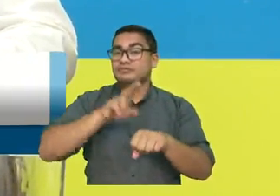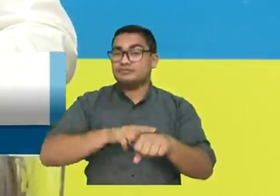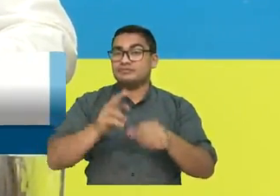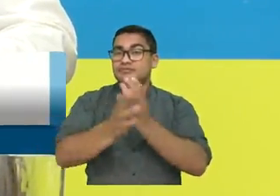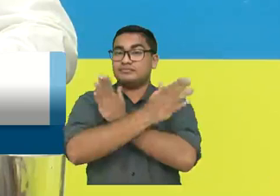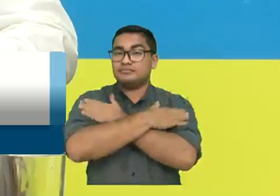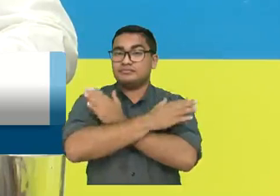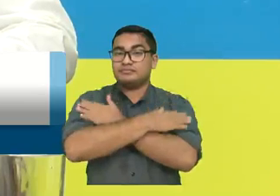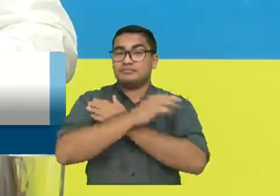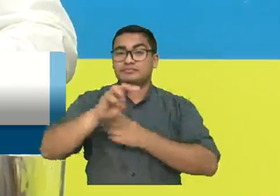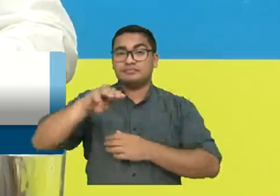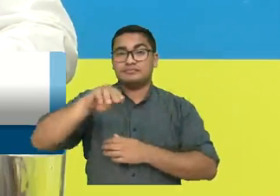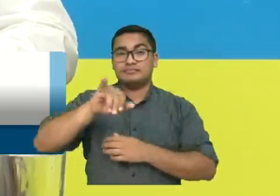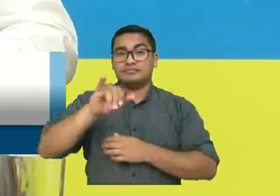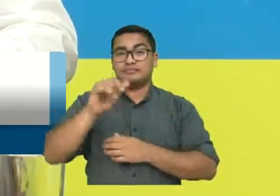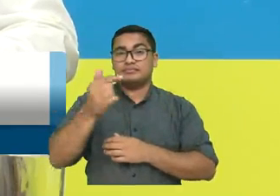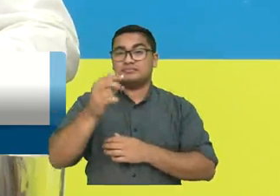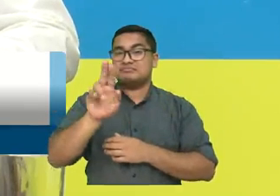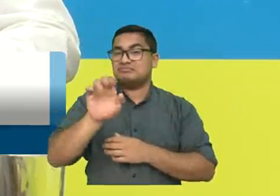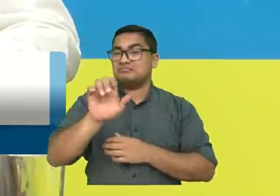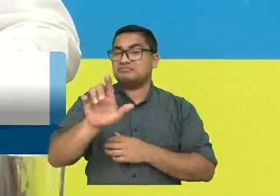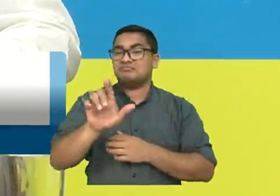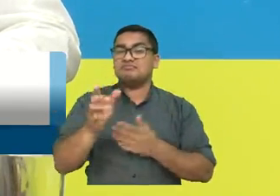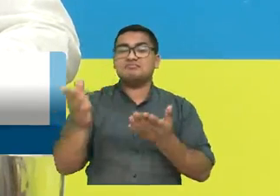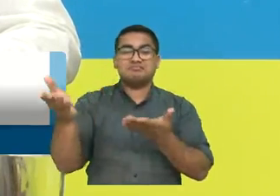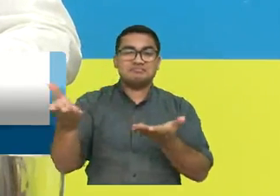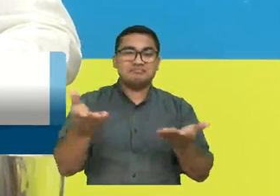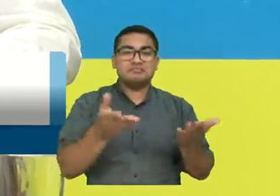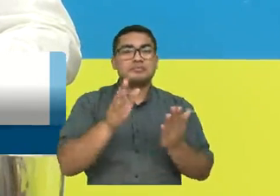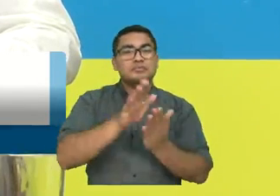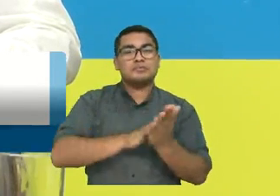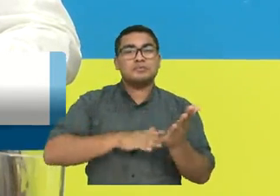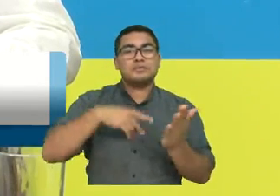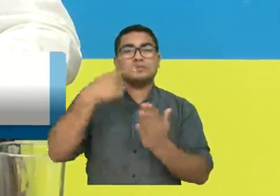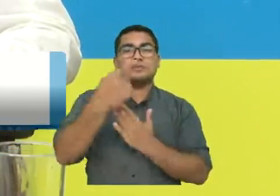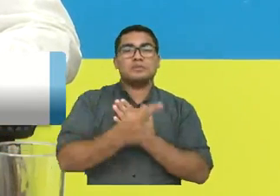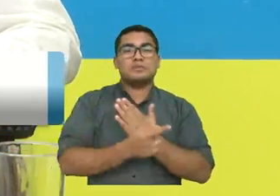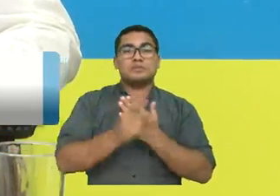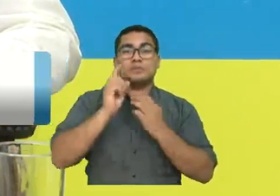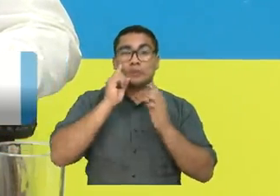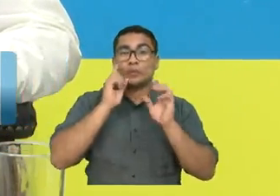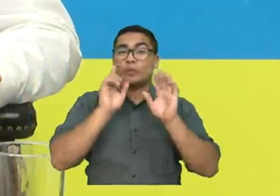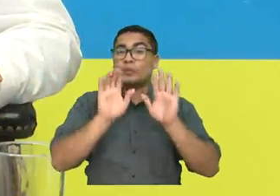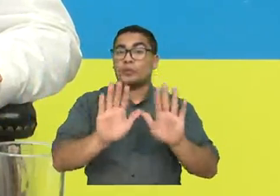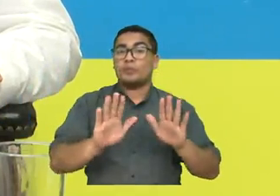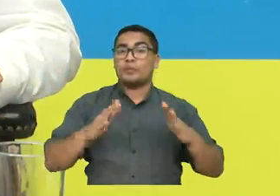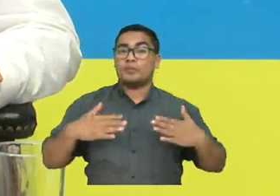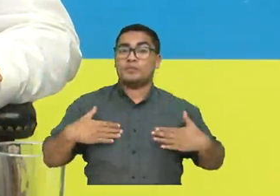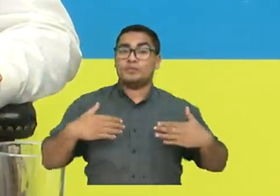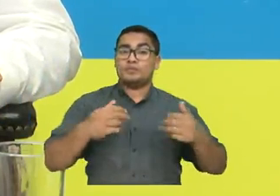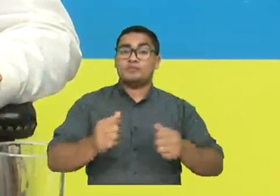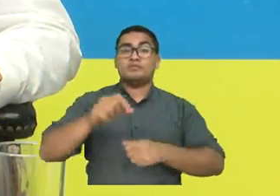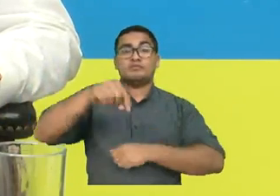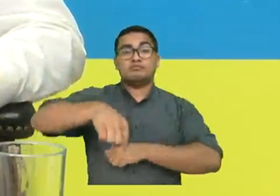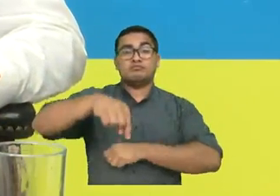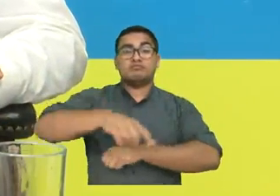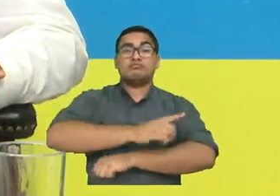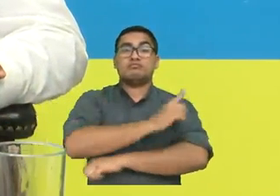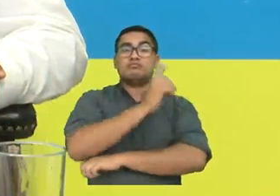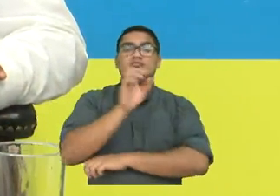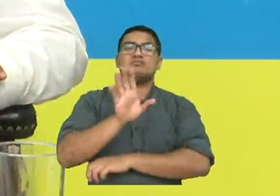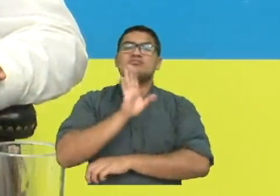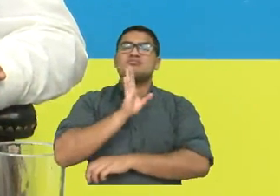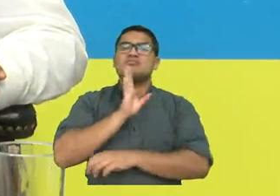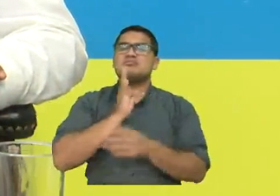saluda Miguel Carranza Mena y les doy la bienvenida a un programa más de Prevenir es Salud. El día de hoy vamos a estar hablando sobre